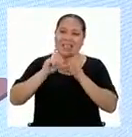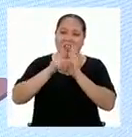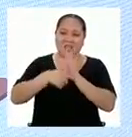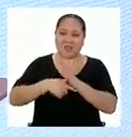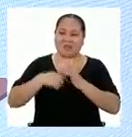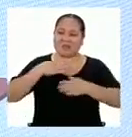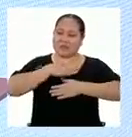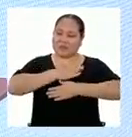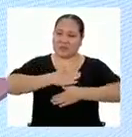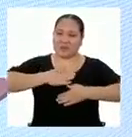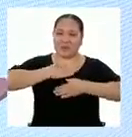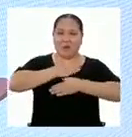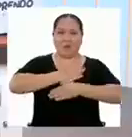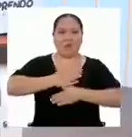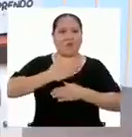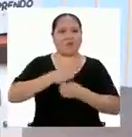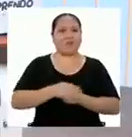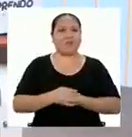un gusto.